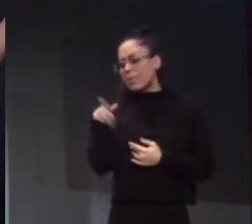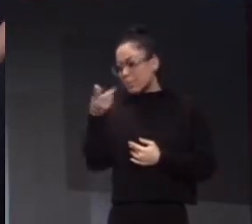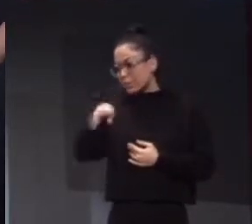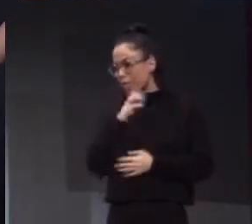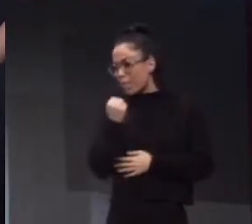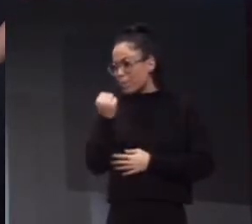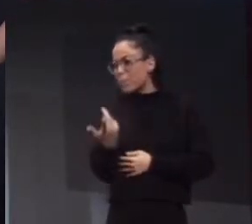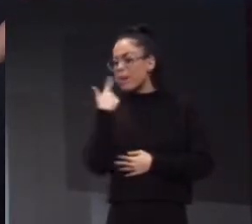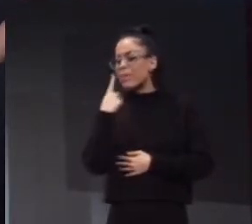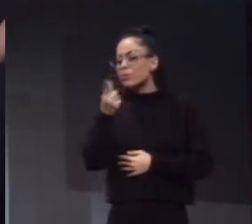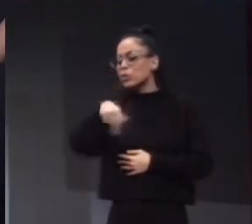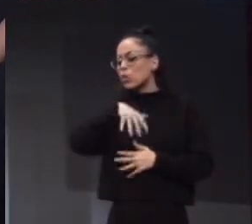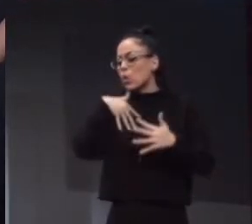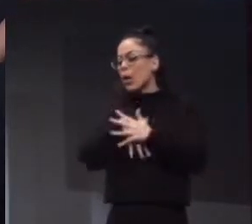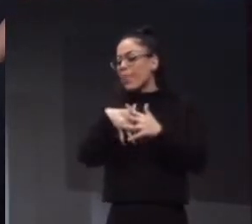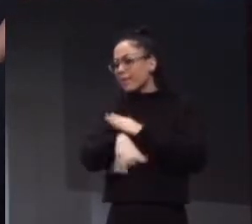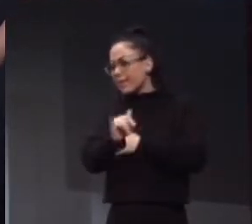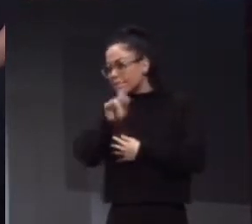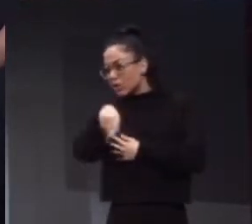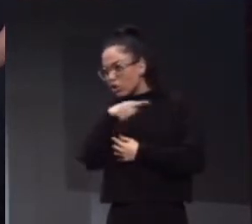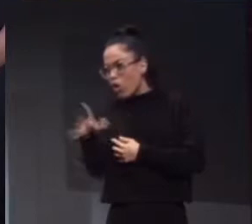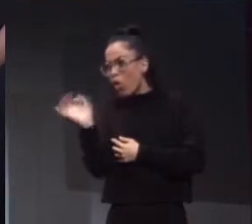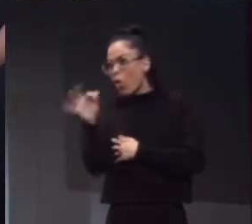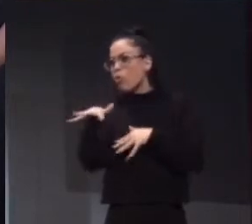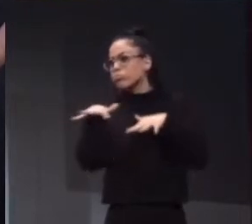existen y bueno pues